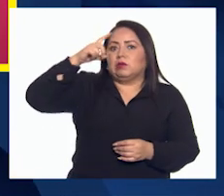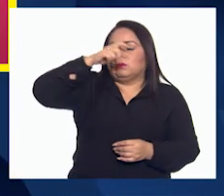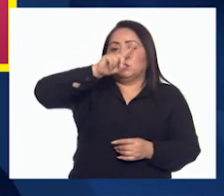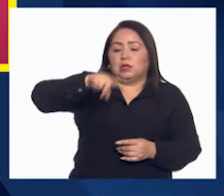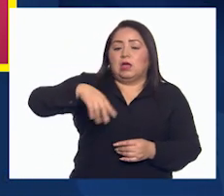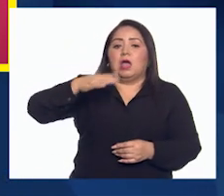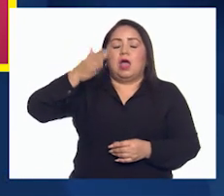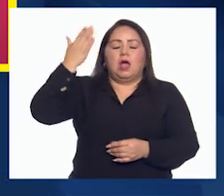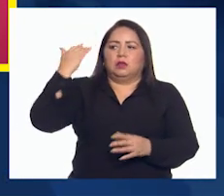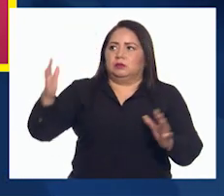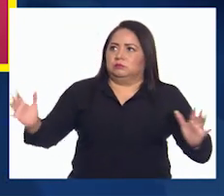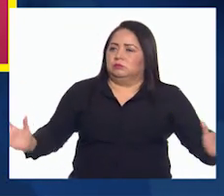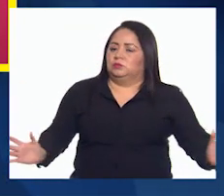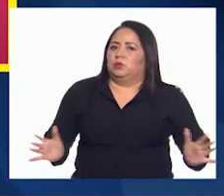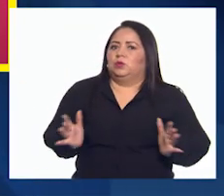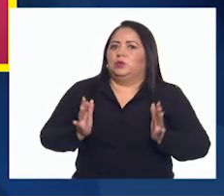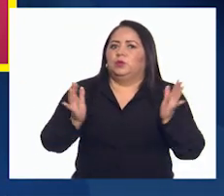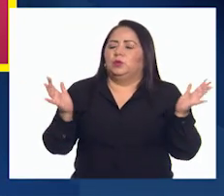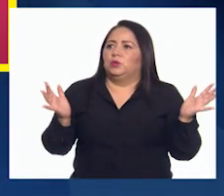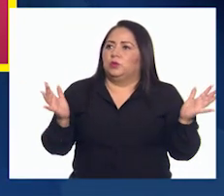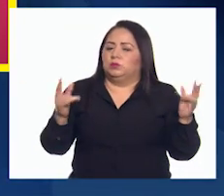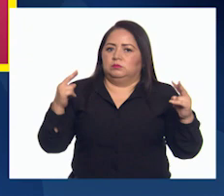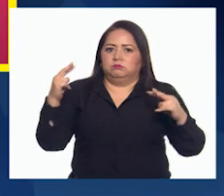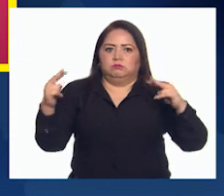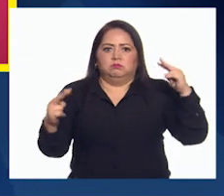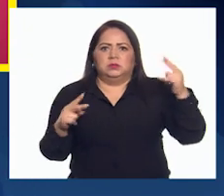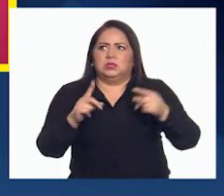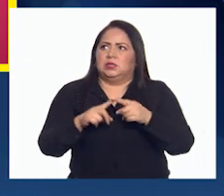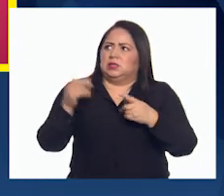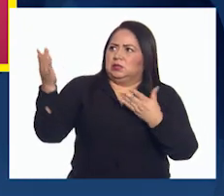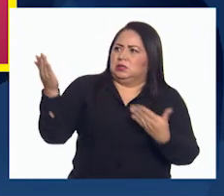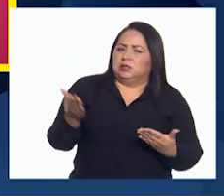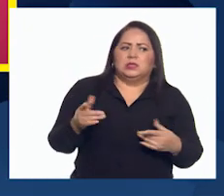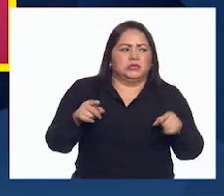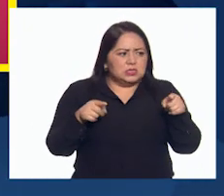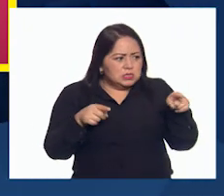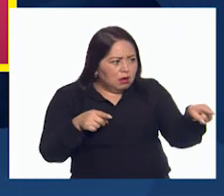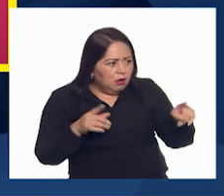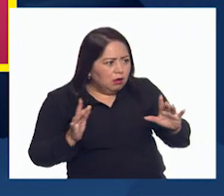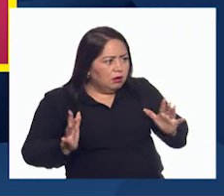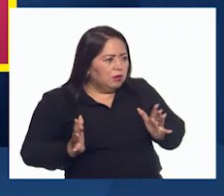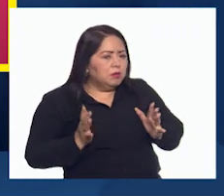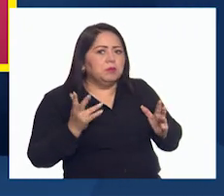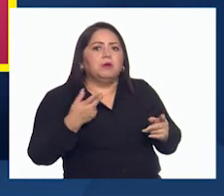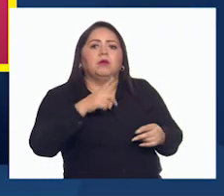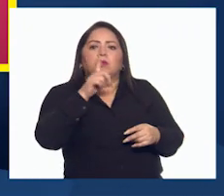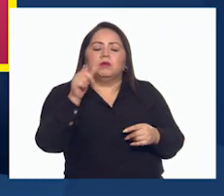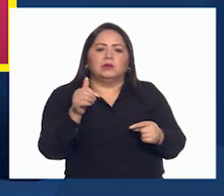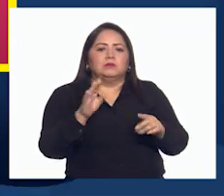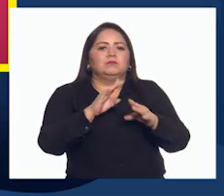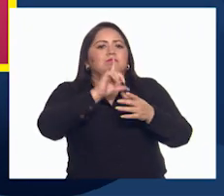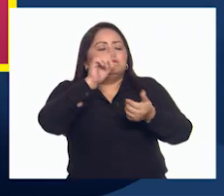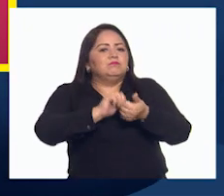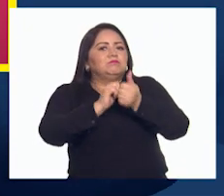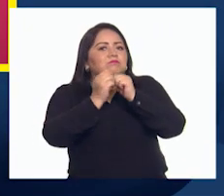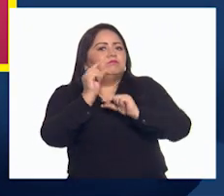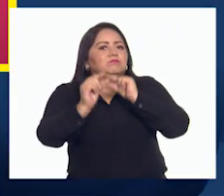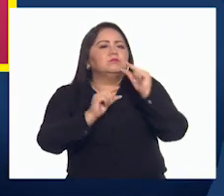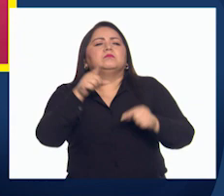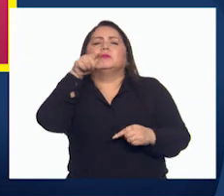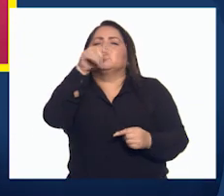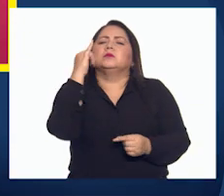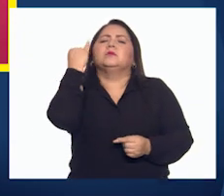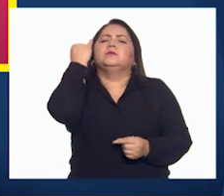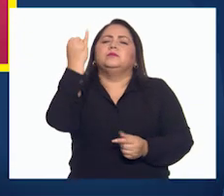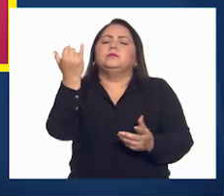tuvieron, el gran asombro y sorpresa que tanto quienes llegaron como quienes estaban aquí tuvieron que enfrentar.